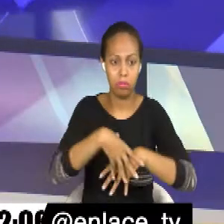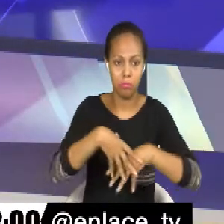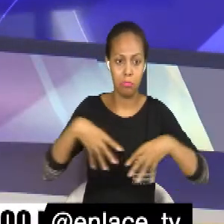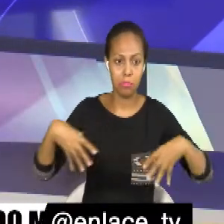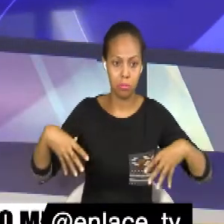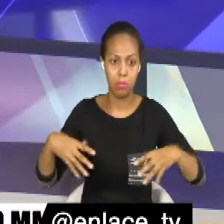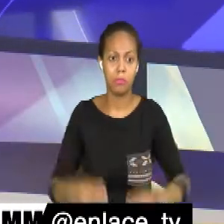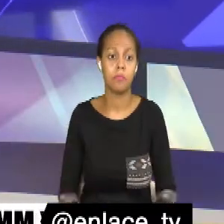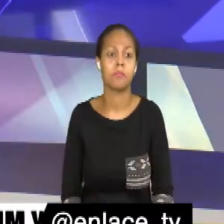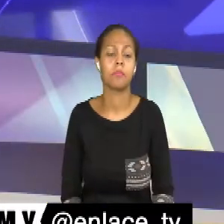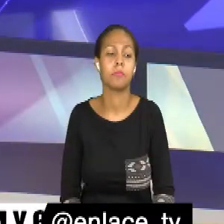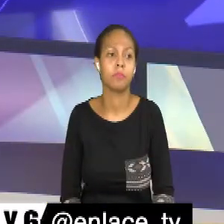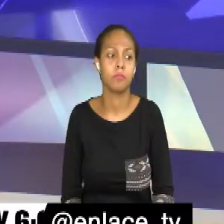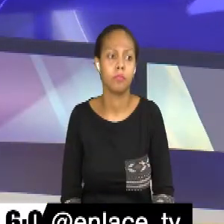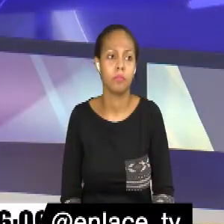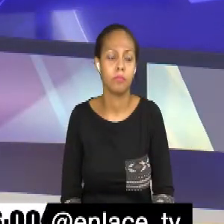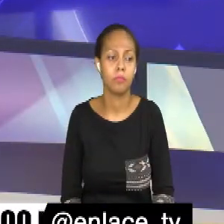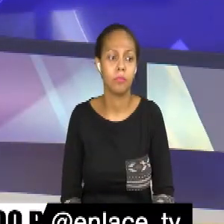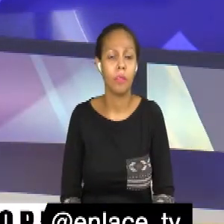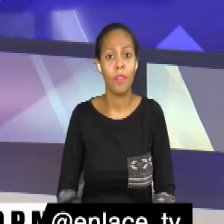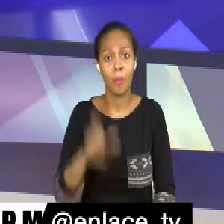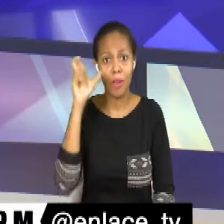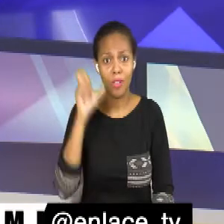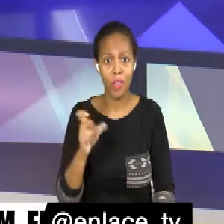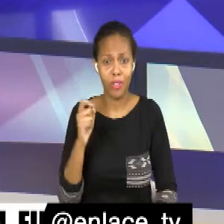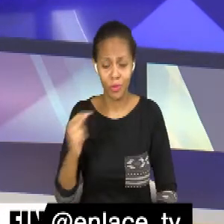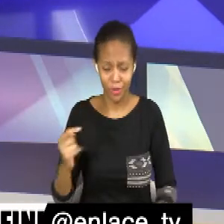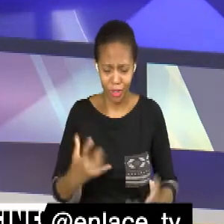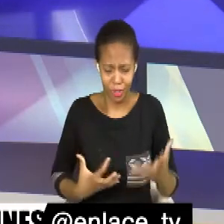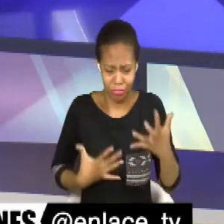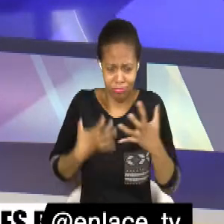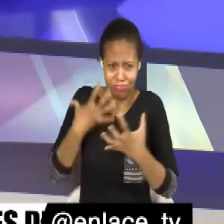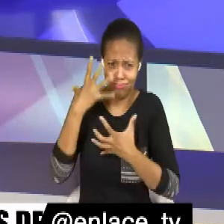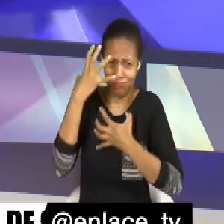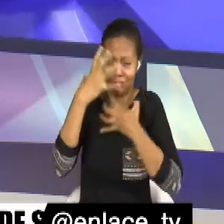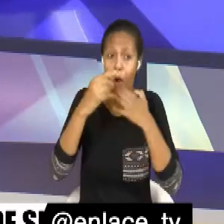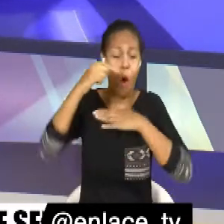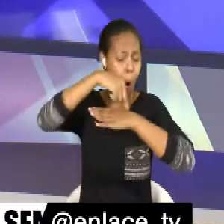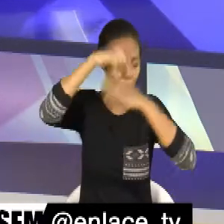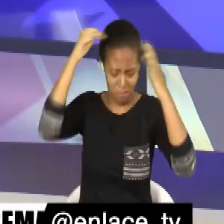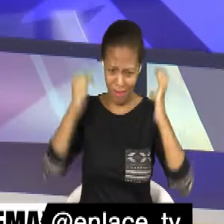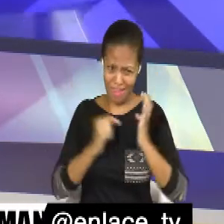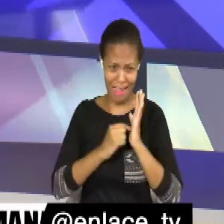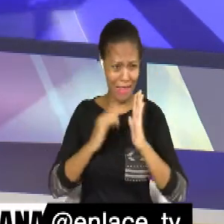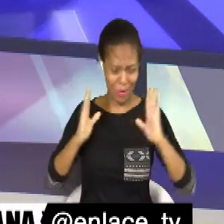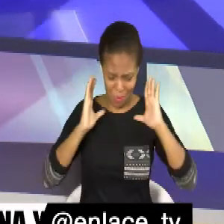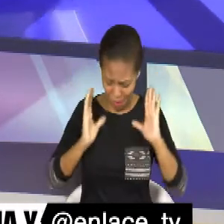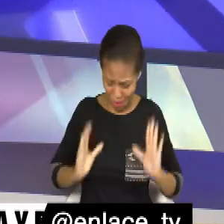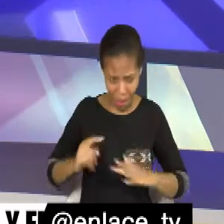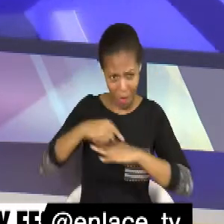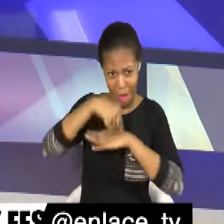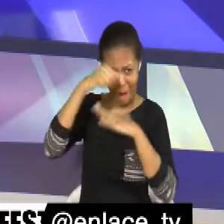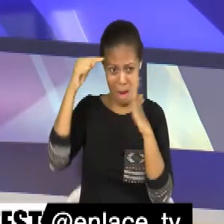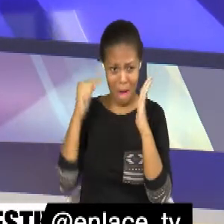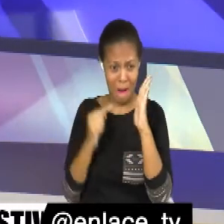Uno de los hombres que había resultado quemado en el 100% de su cuerpo en un incendio de un carro tanque en una estación de gasolina